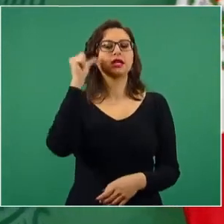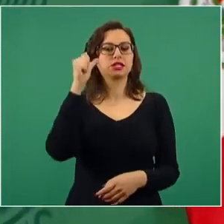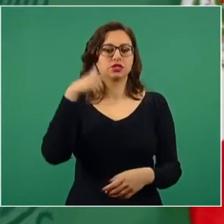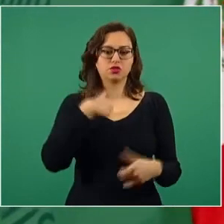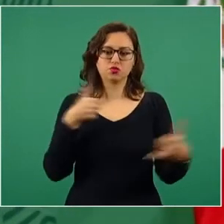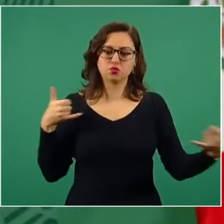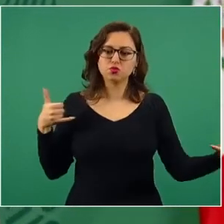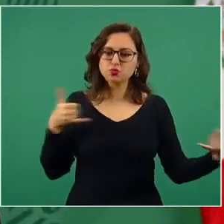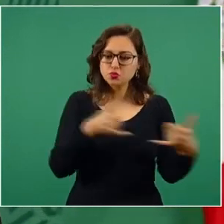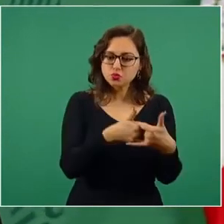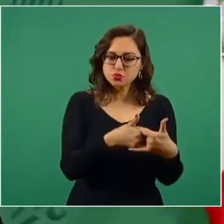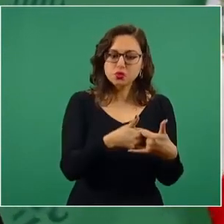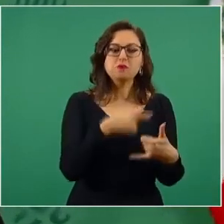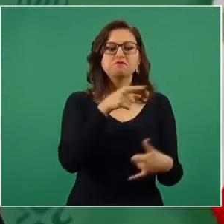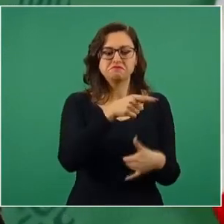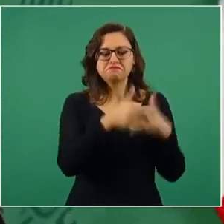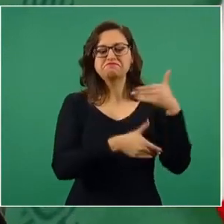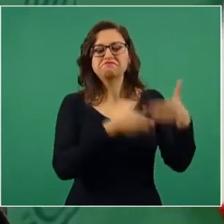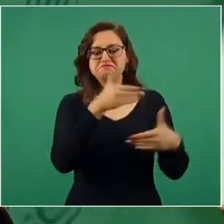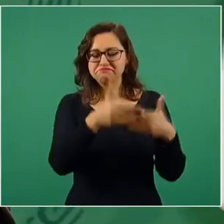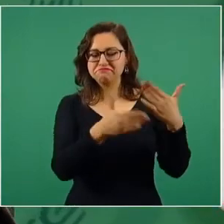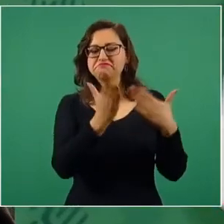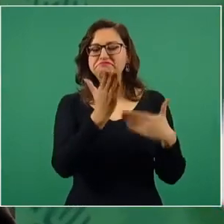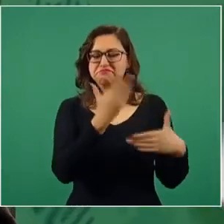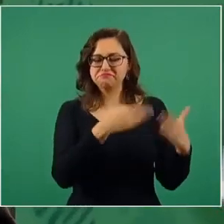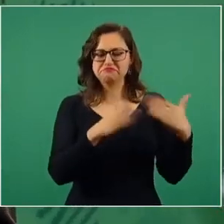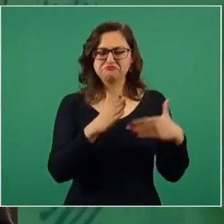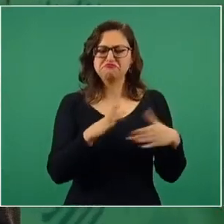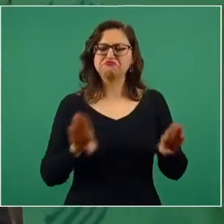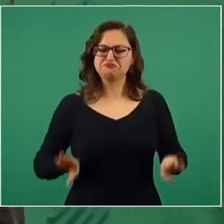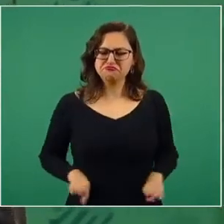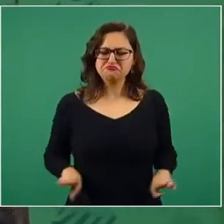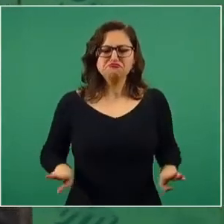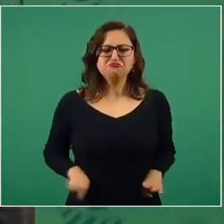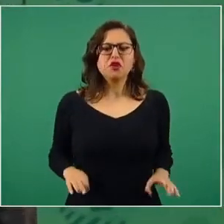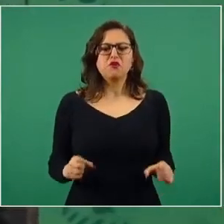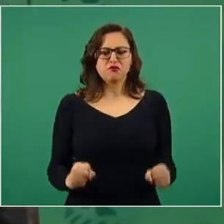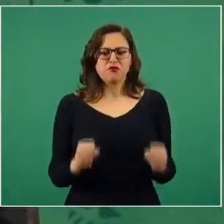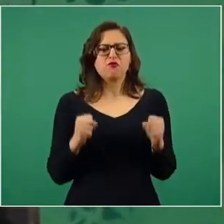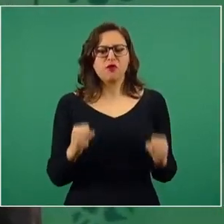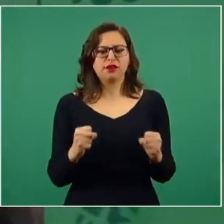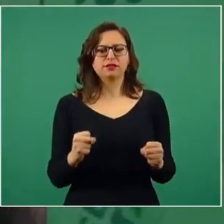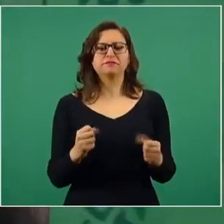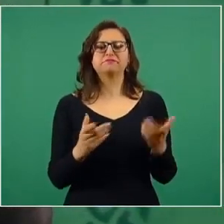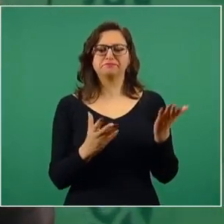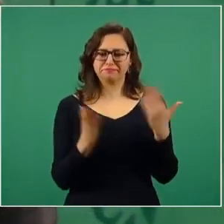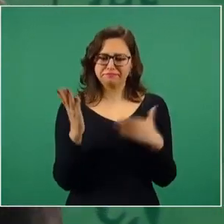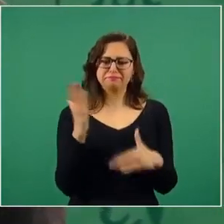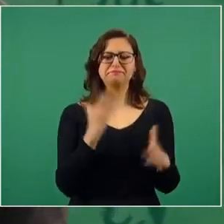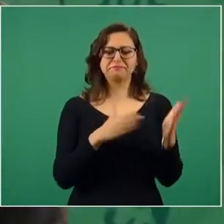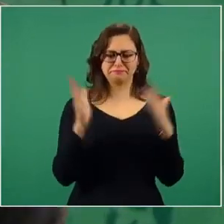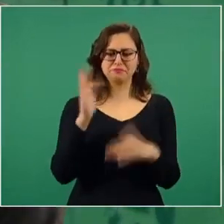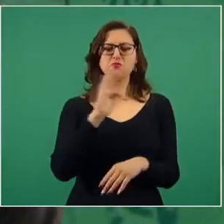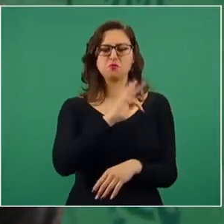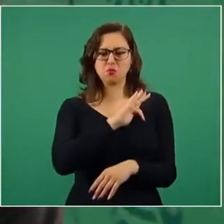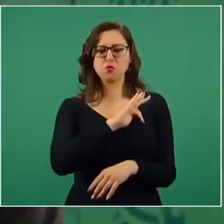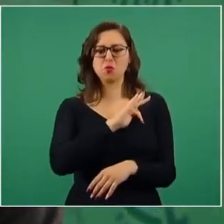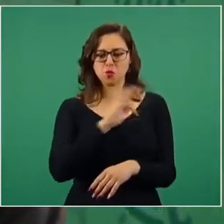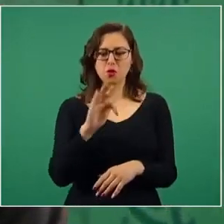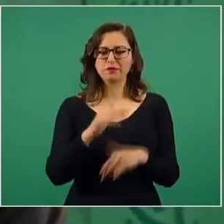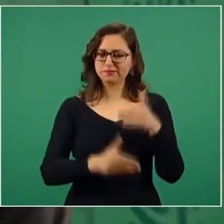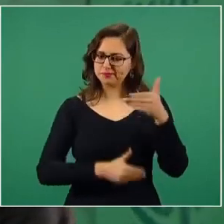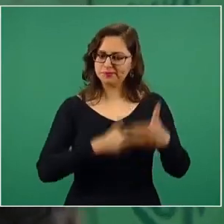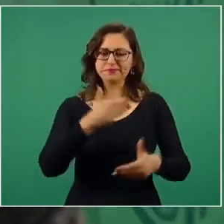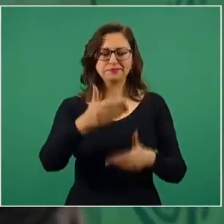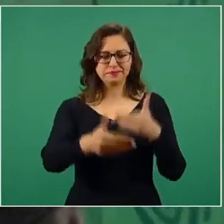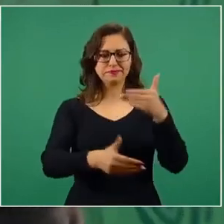saliendo adelante del COVID y tiene fortaleza y vamos todos a ir hacia